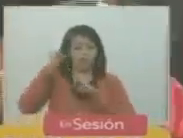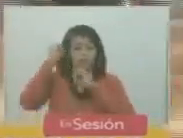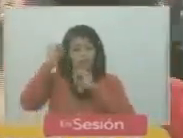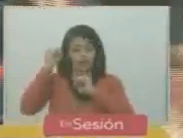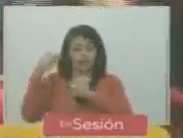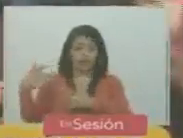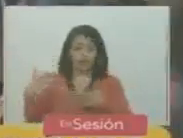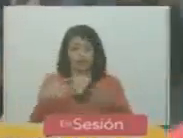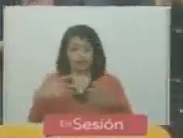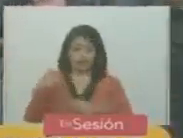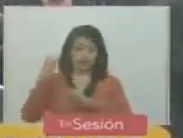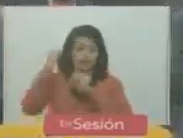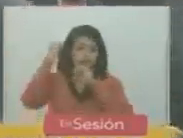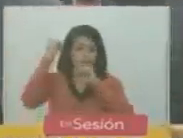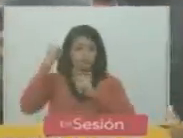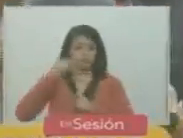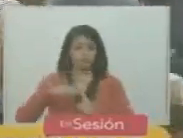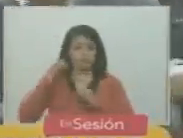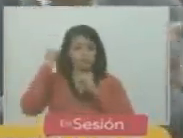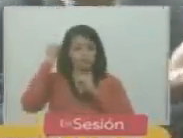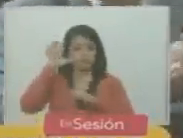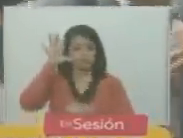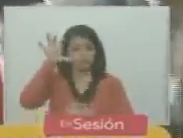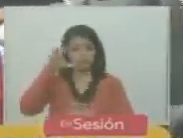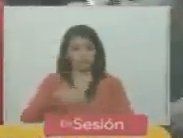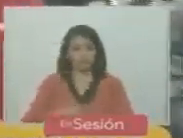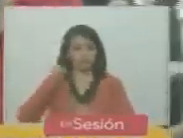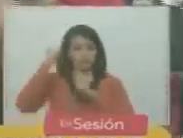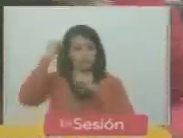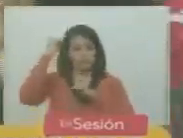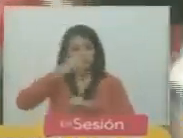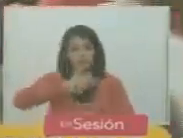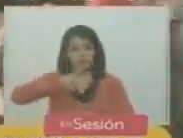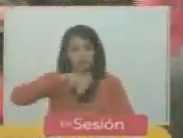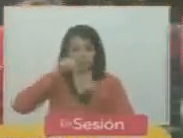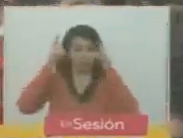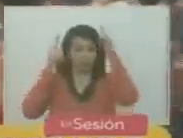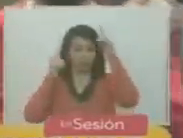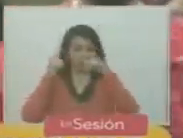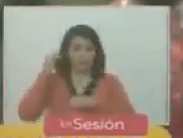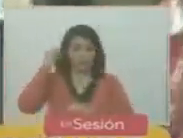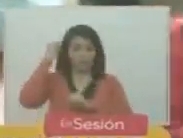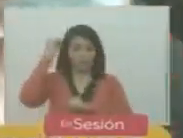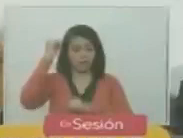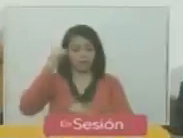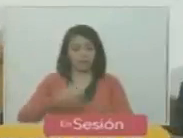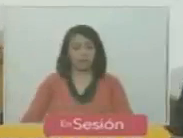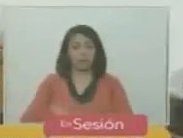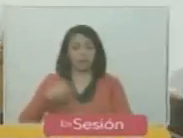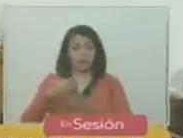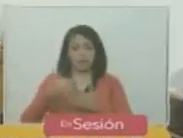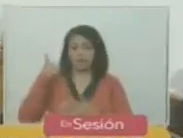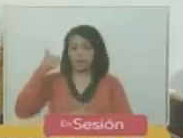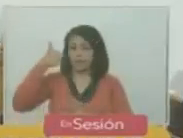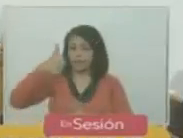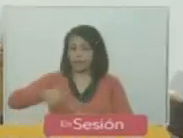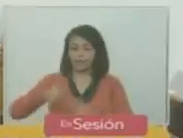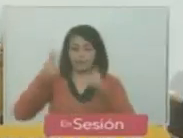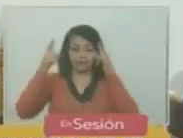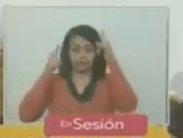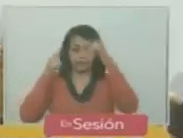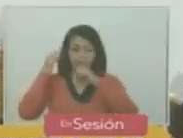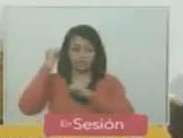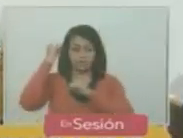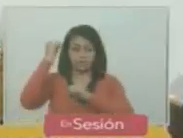y victorias. ¡Que viva la patria! ¡Que viva nuestro comandante Chávez! ¡Hasta la eternidad, mi